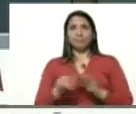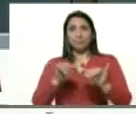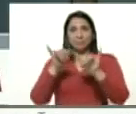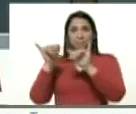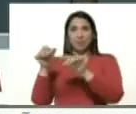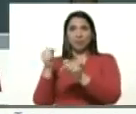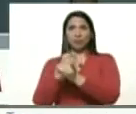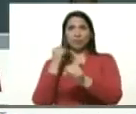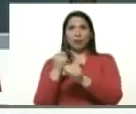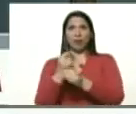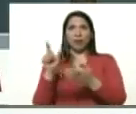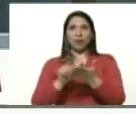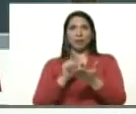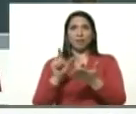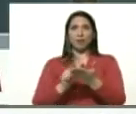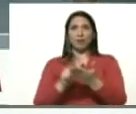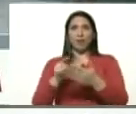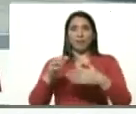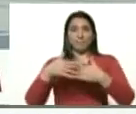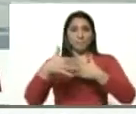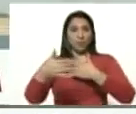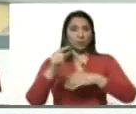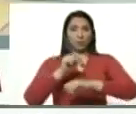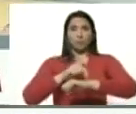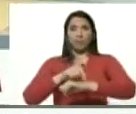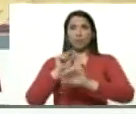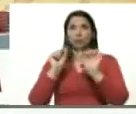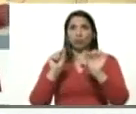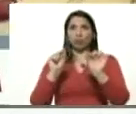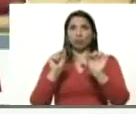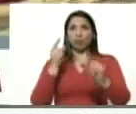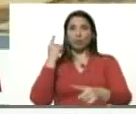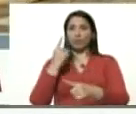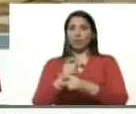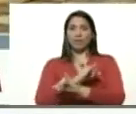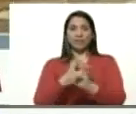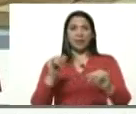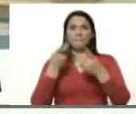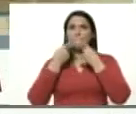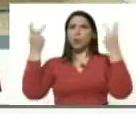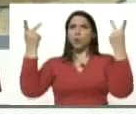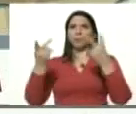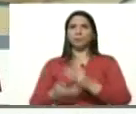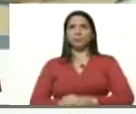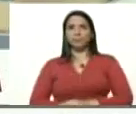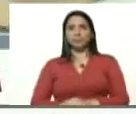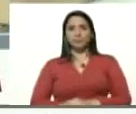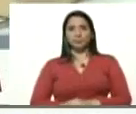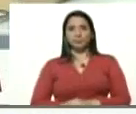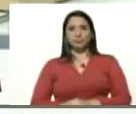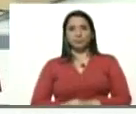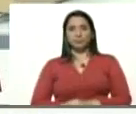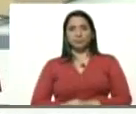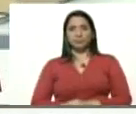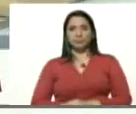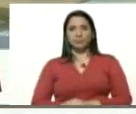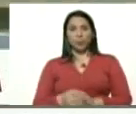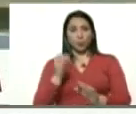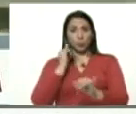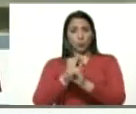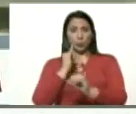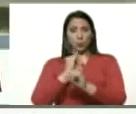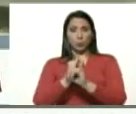obras. En los próximos minutos debe estar circulando a través de sus cuentas en redes